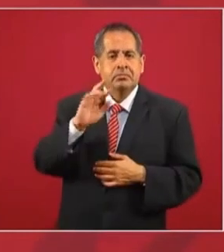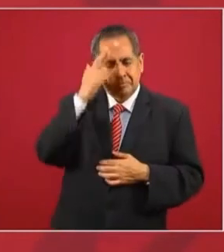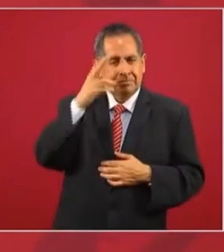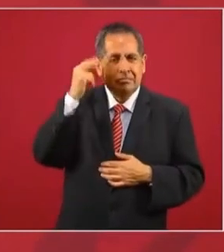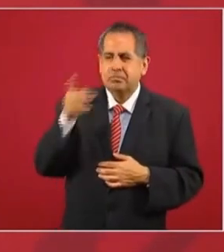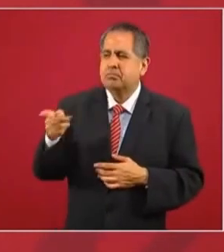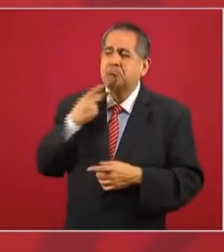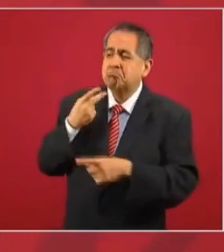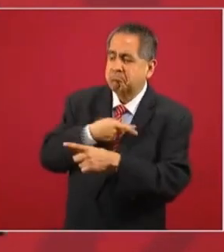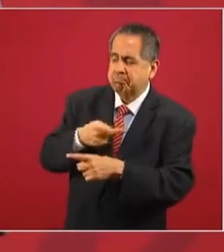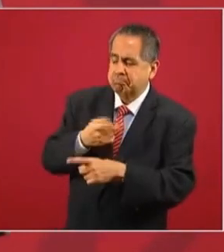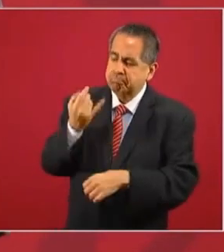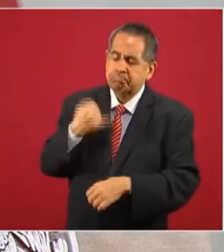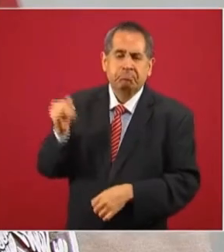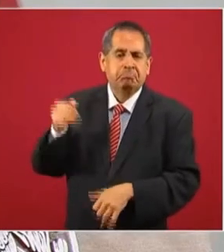pobre, pobre político,